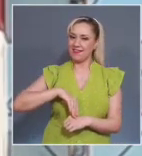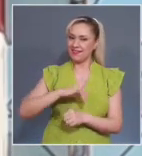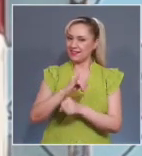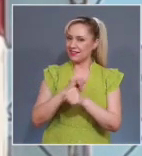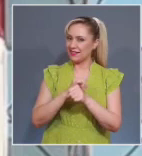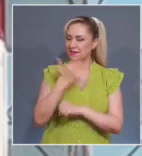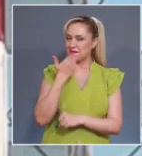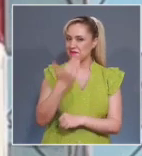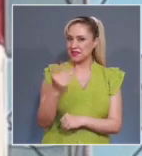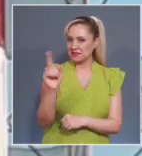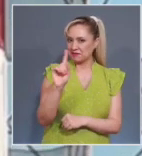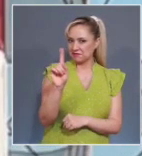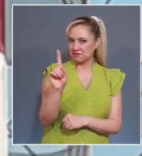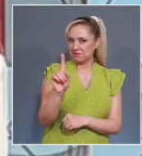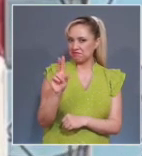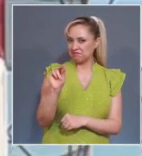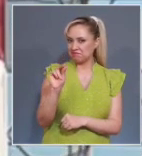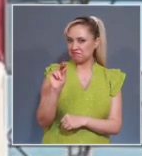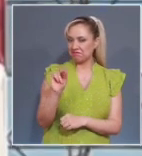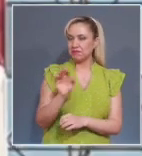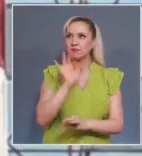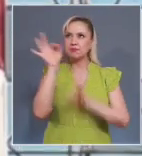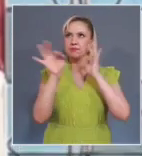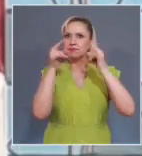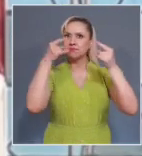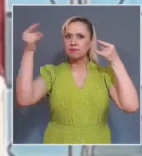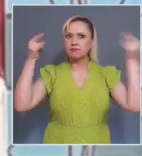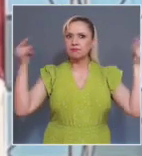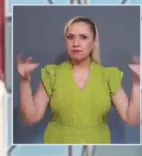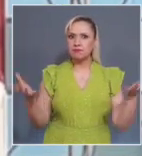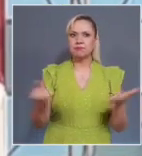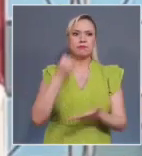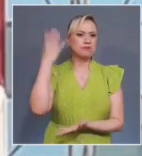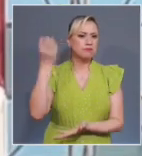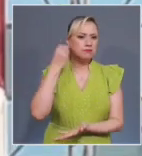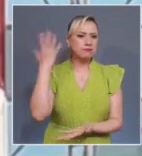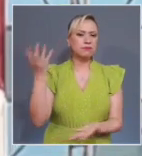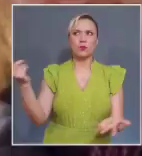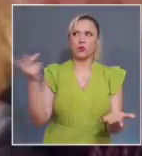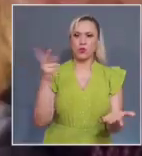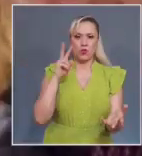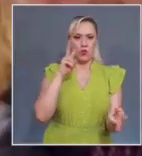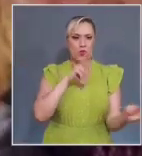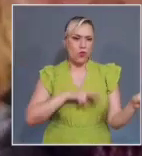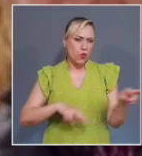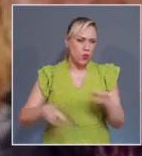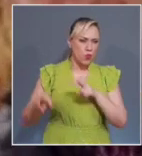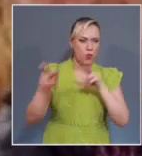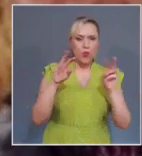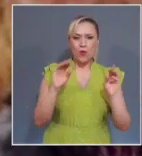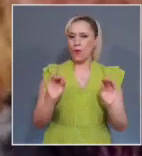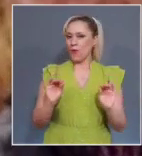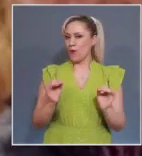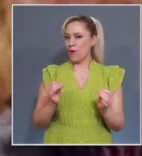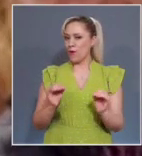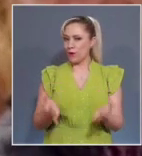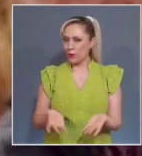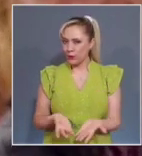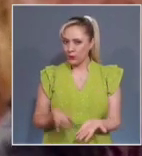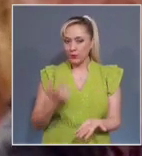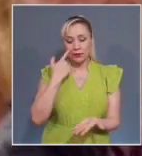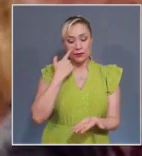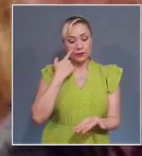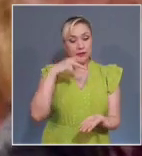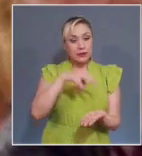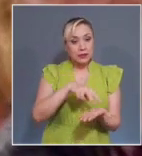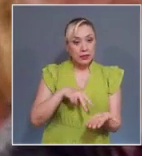anuncios espectaculares y los eventos públicos, con lo que no pudo valorar adecuadamente si estos actos constituían o no